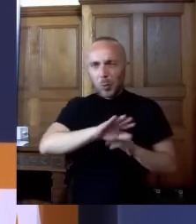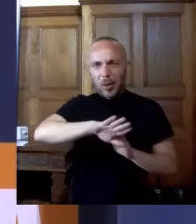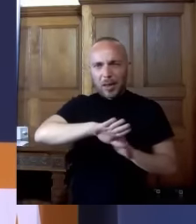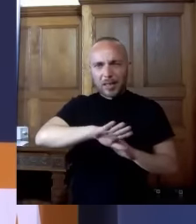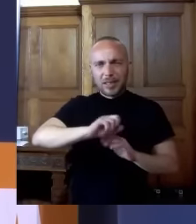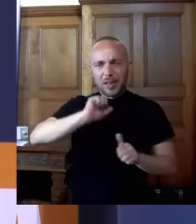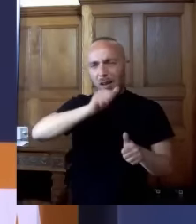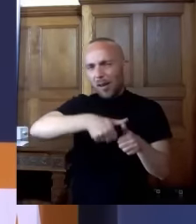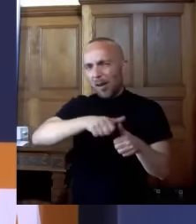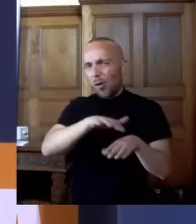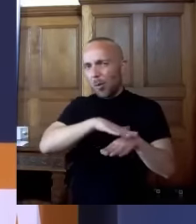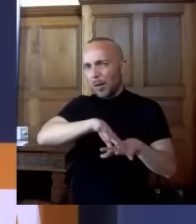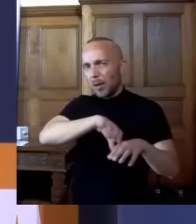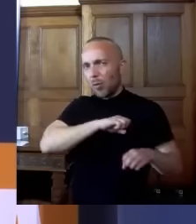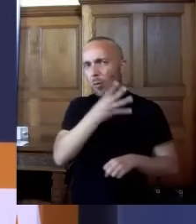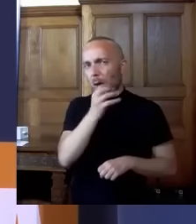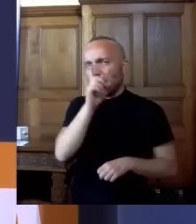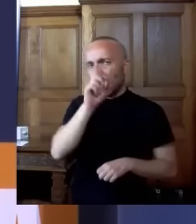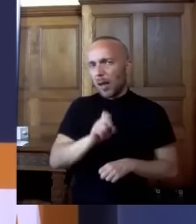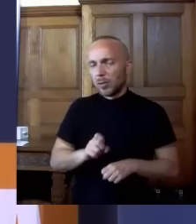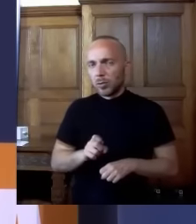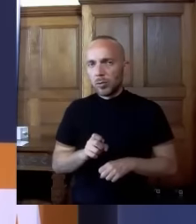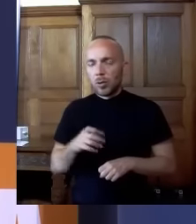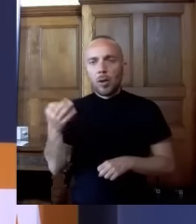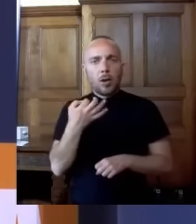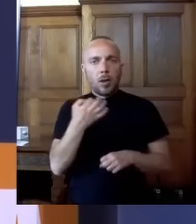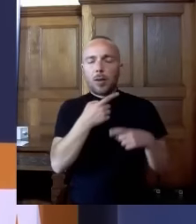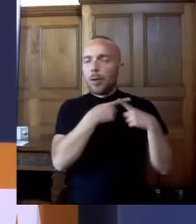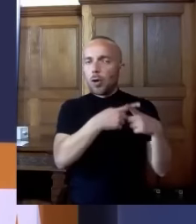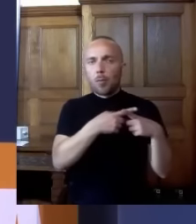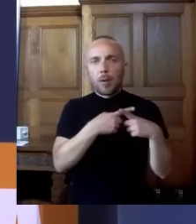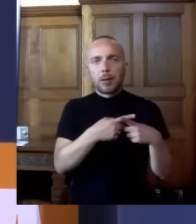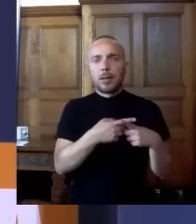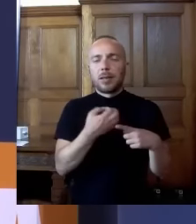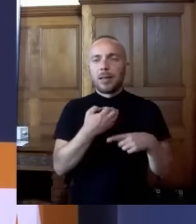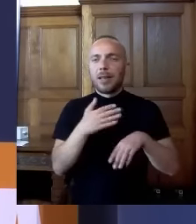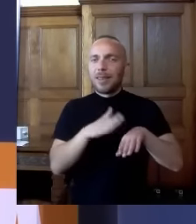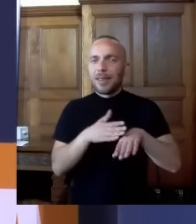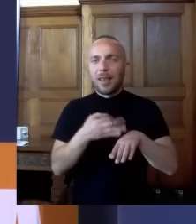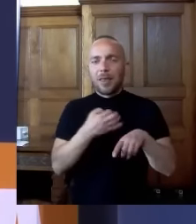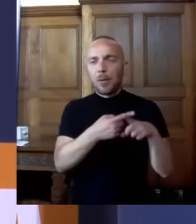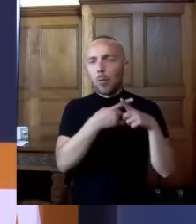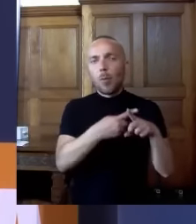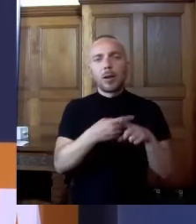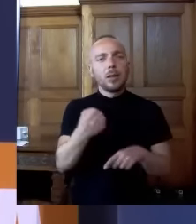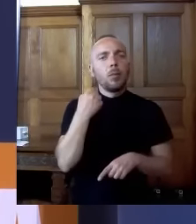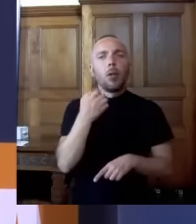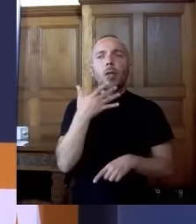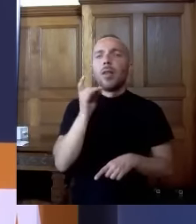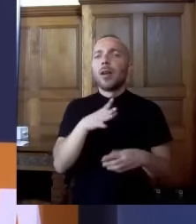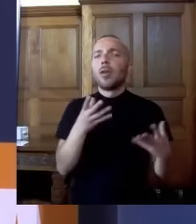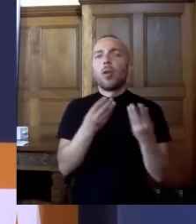40 años y con quien tenemos que compartir con quien la izquierda tiene que compartir el poder es con la